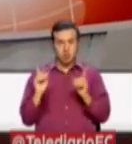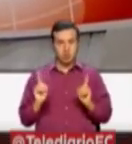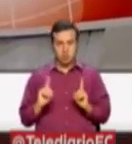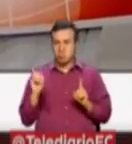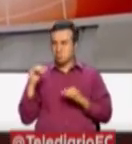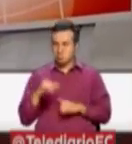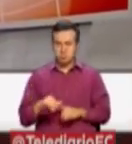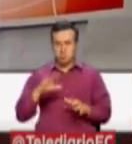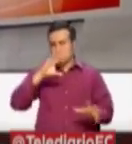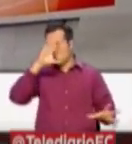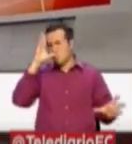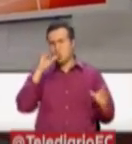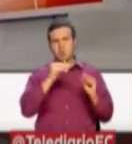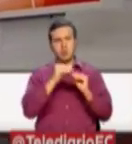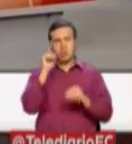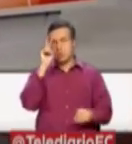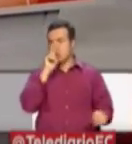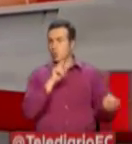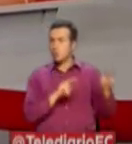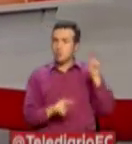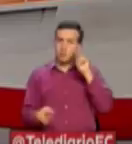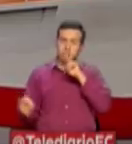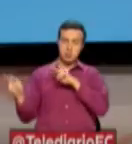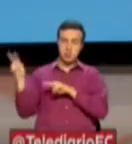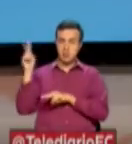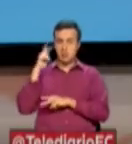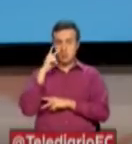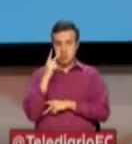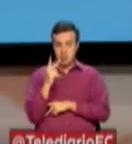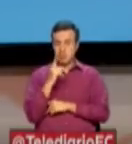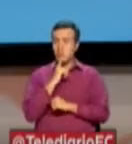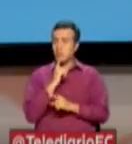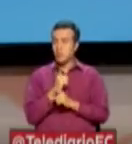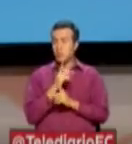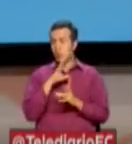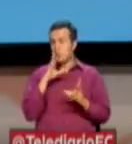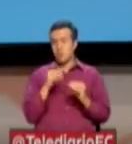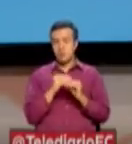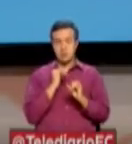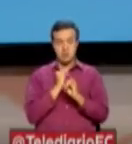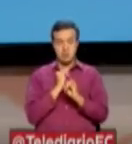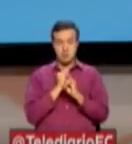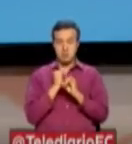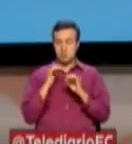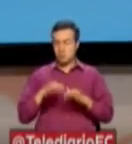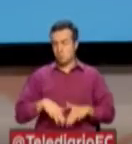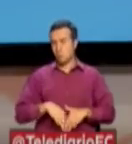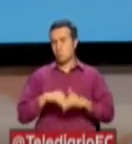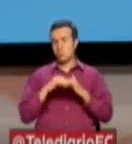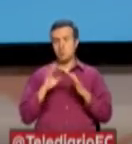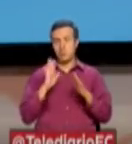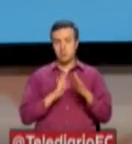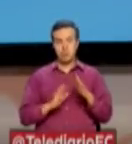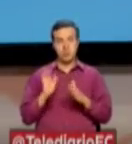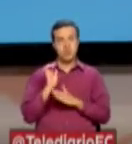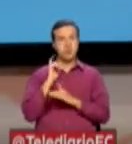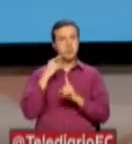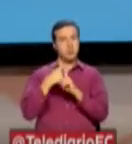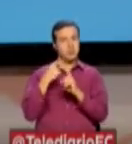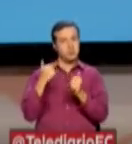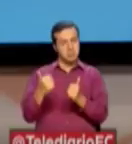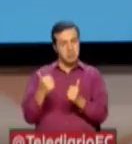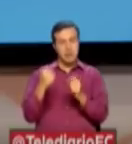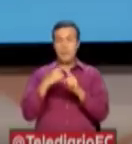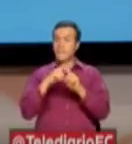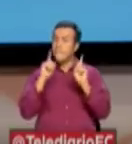tienen que hacer todas las evaluaciones necesarias y tienen que evidentemente recuperar la institucionalidad del país eso es correcto pero